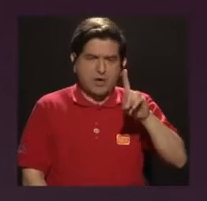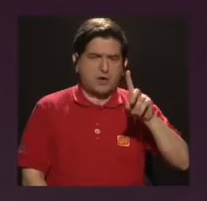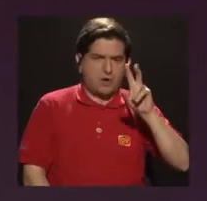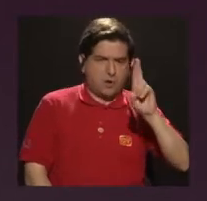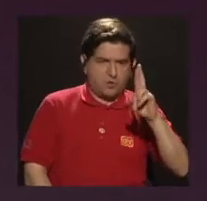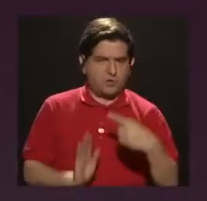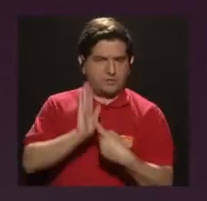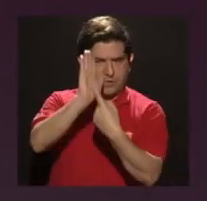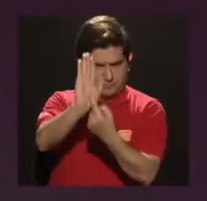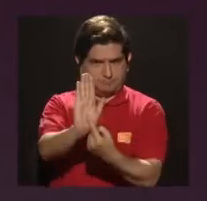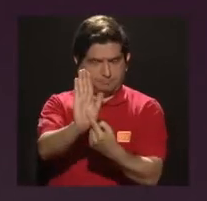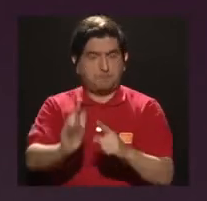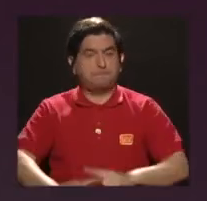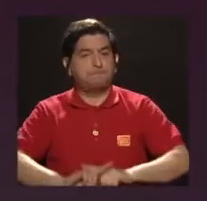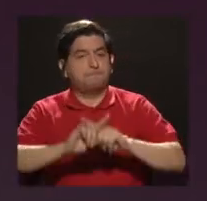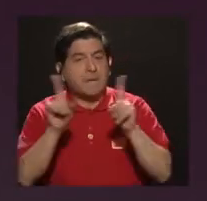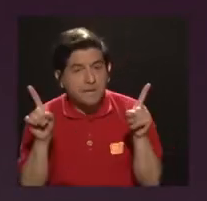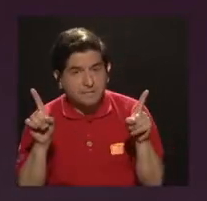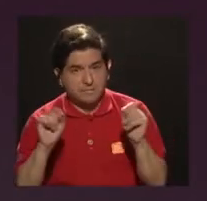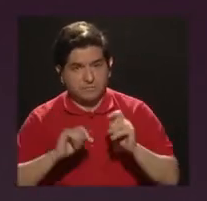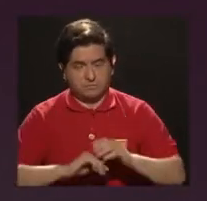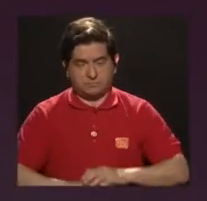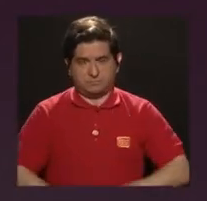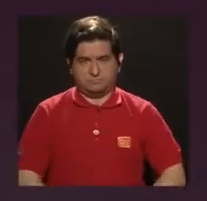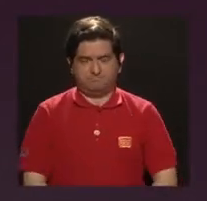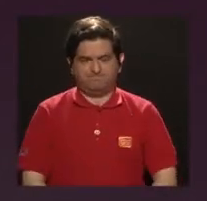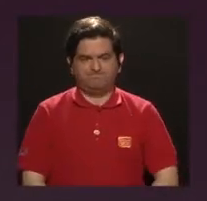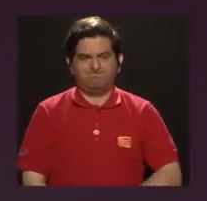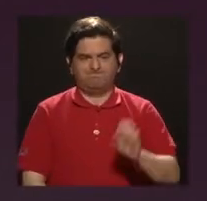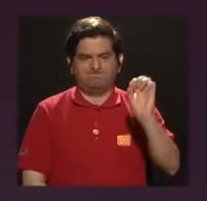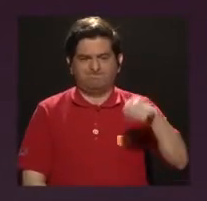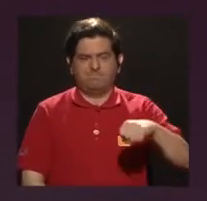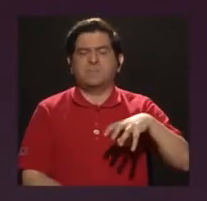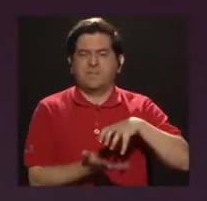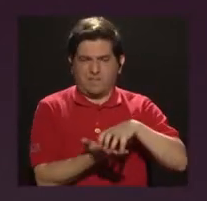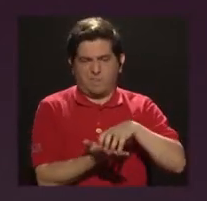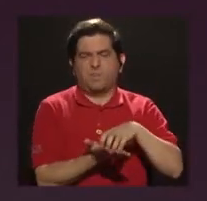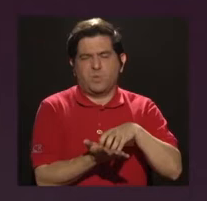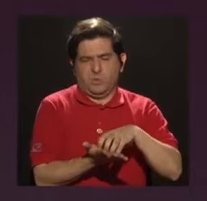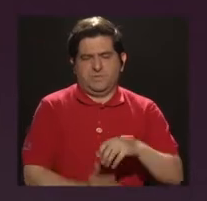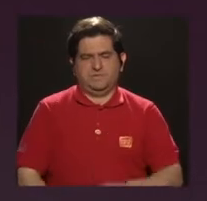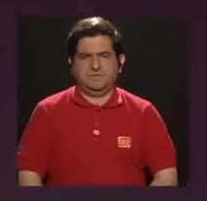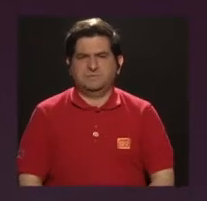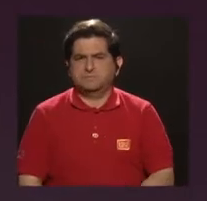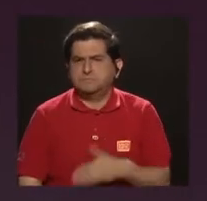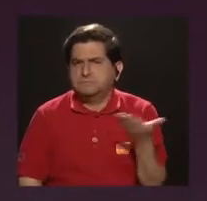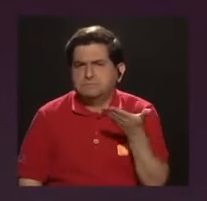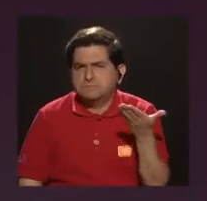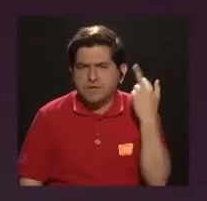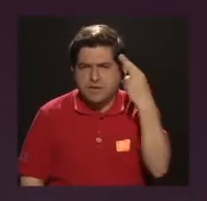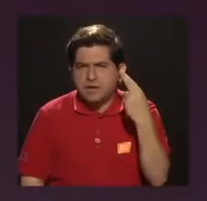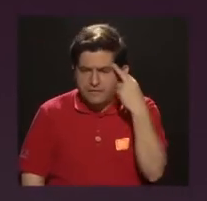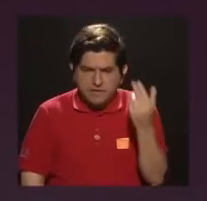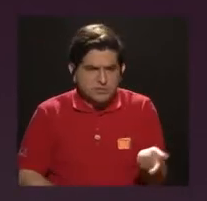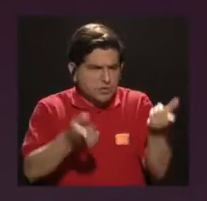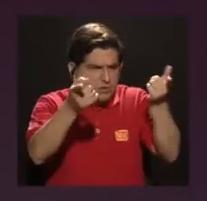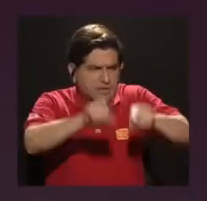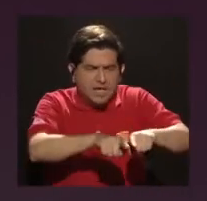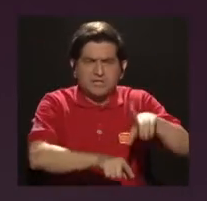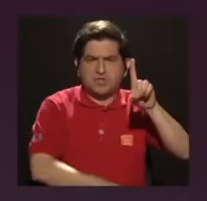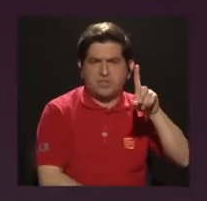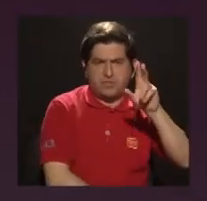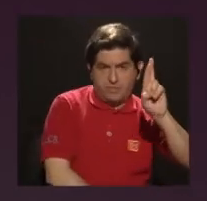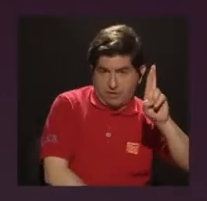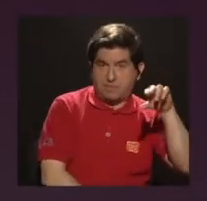sin embargo sí deja dudas el hecho de que porque en el caso joseph